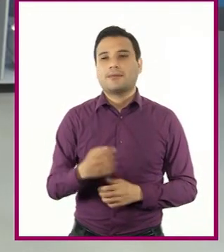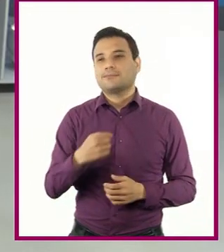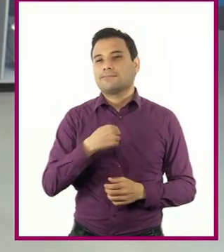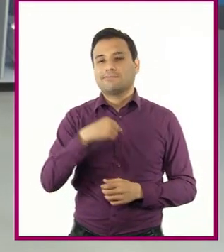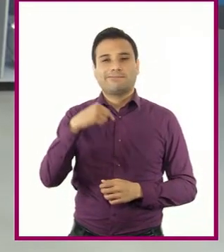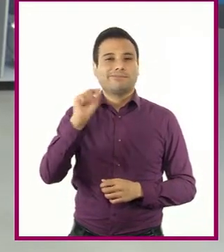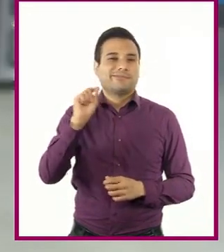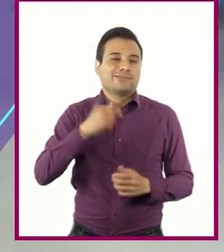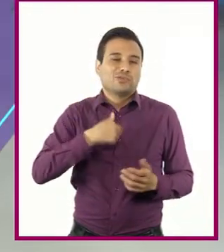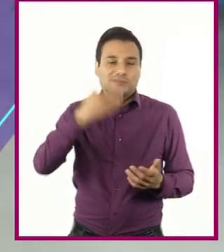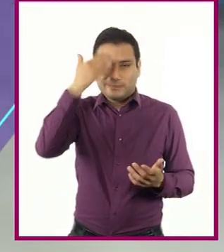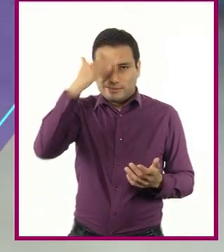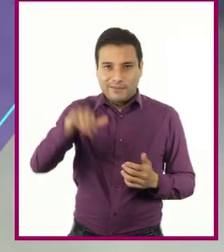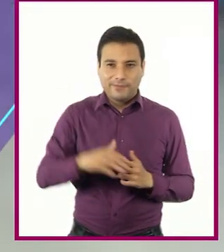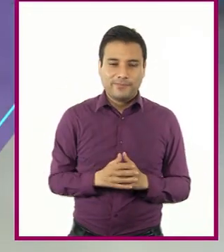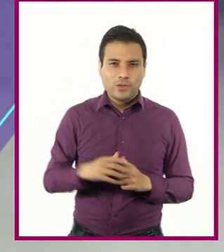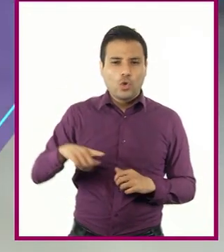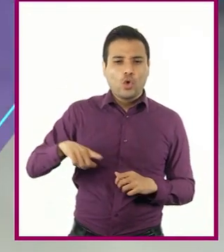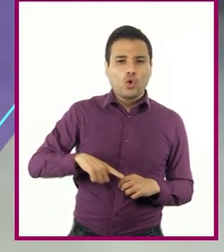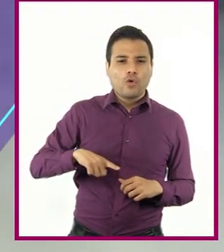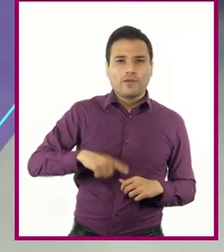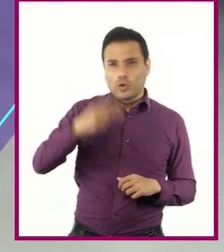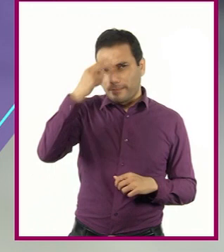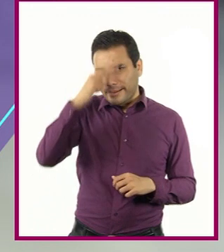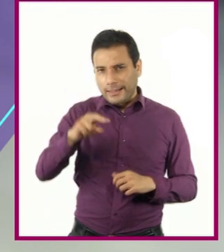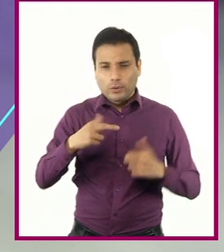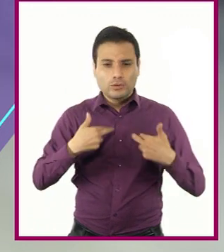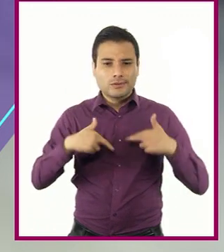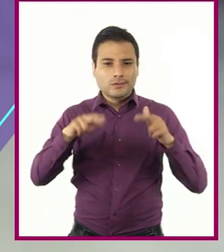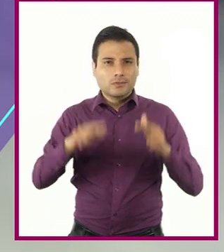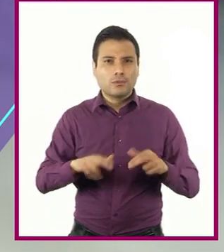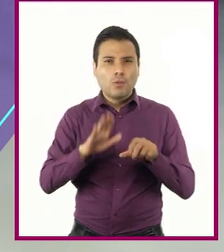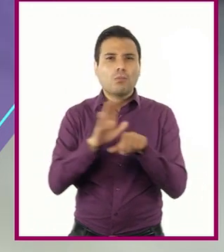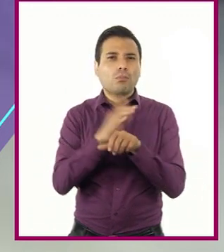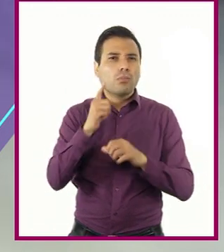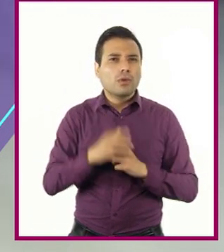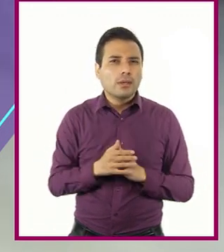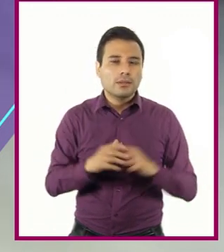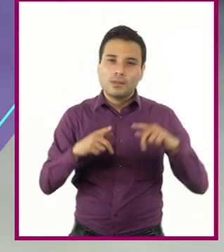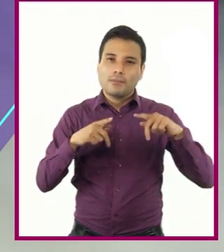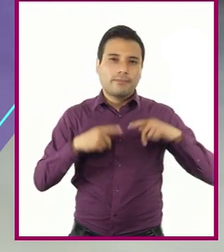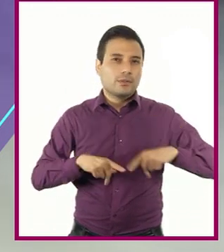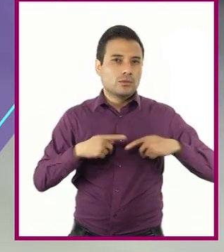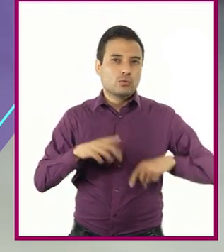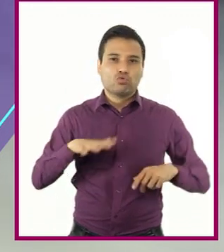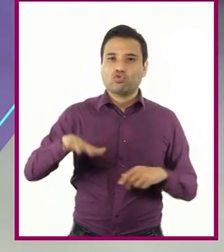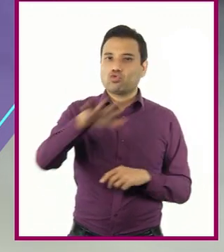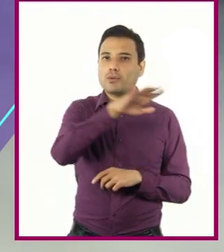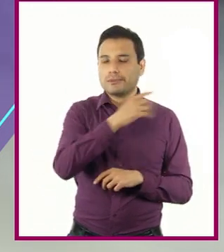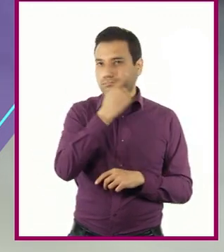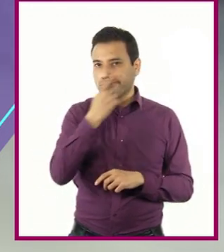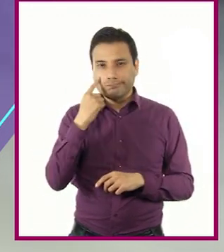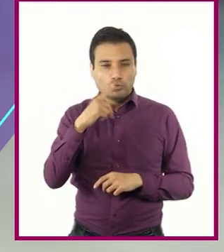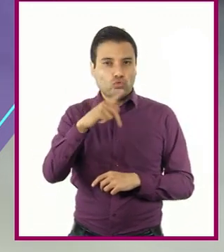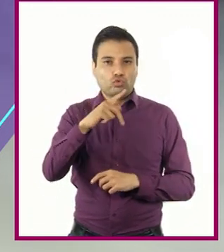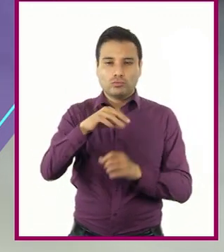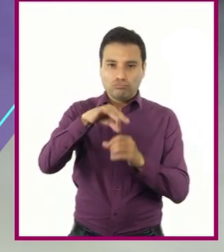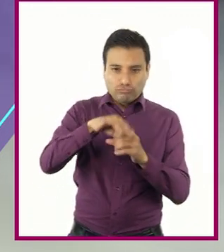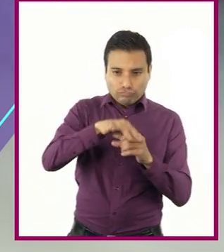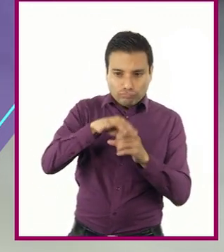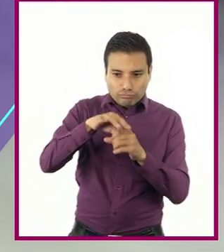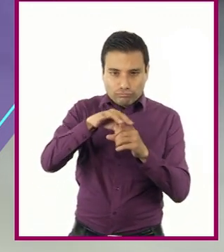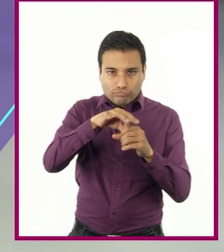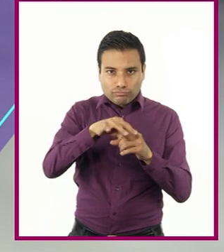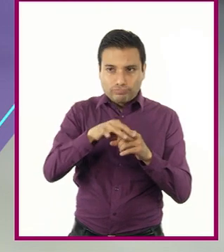la palomita. El Estado mexicano es representativo porque la ciudadanía elige a sus representantes de gobierno por medio